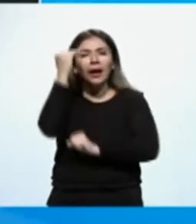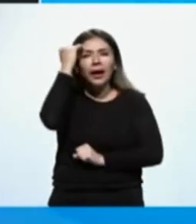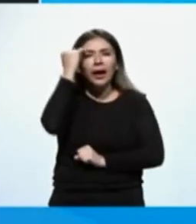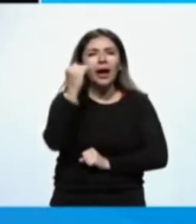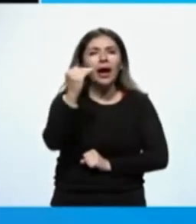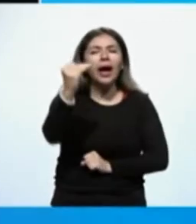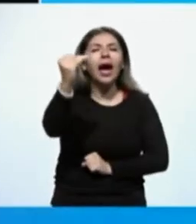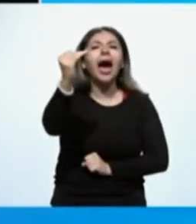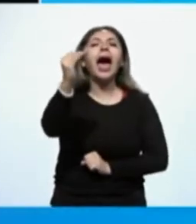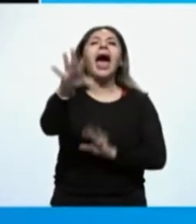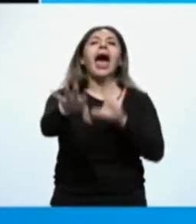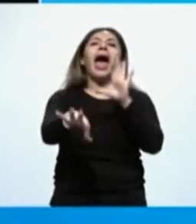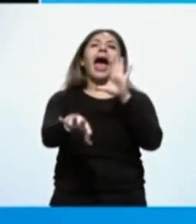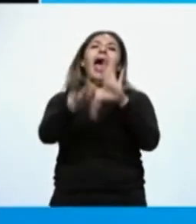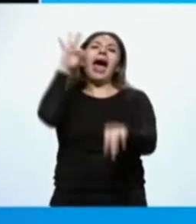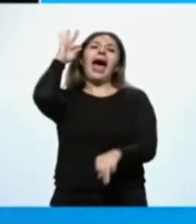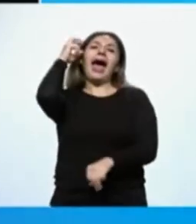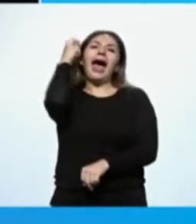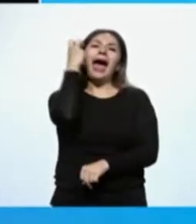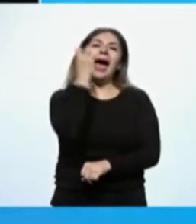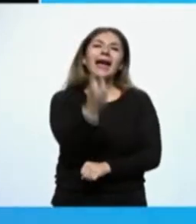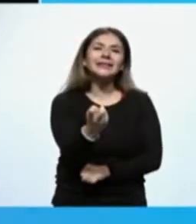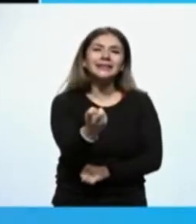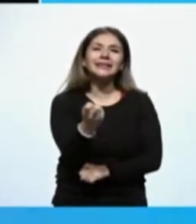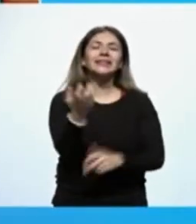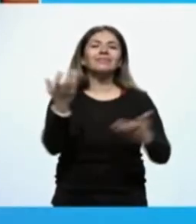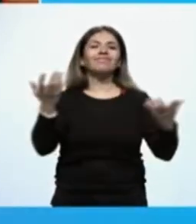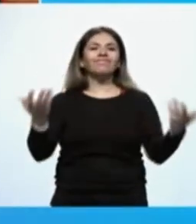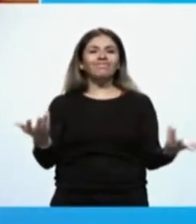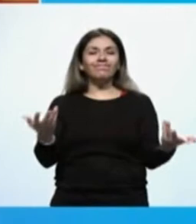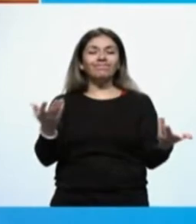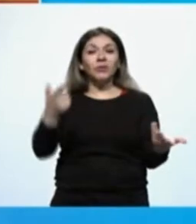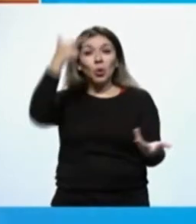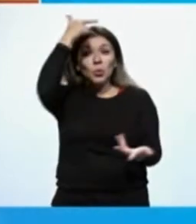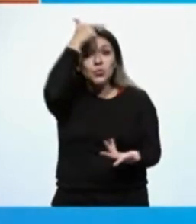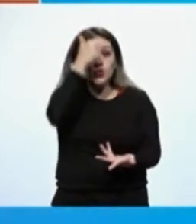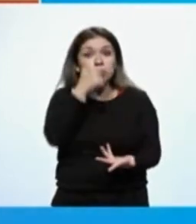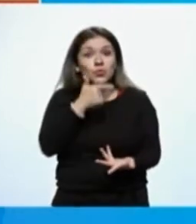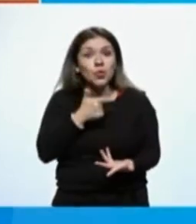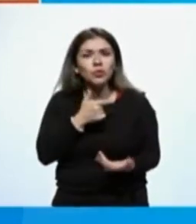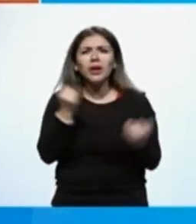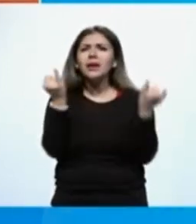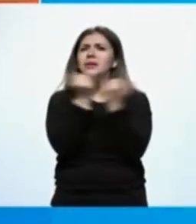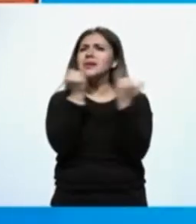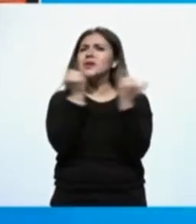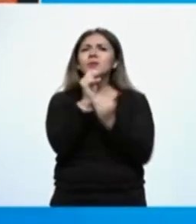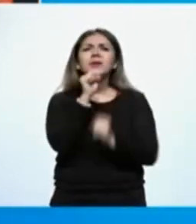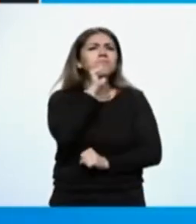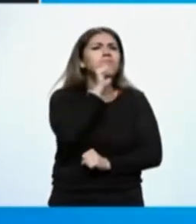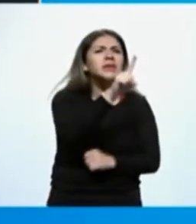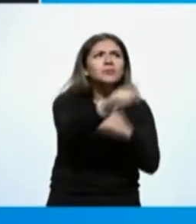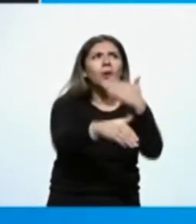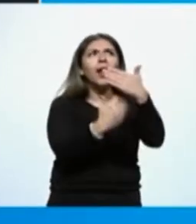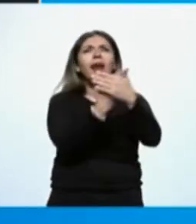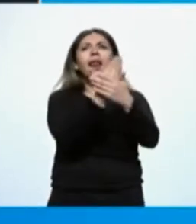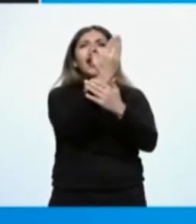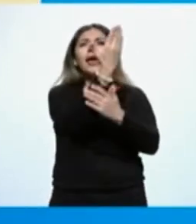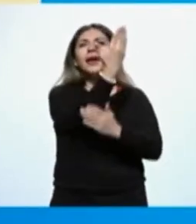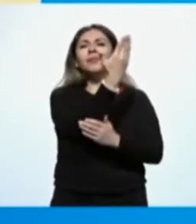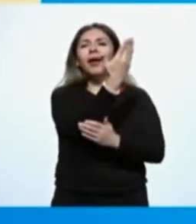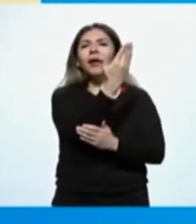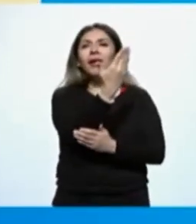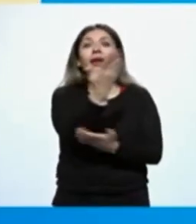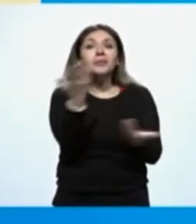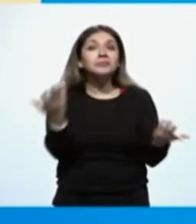pude llegar a una conclusión. Que la noche es igual que el